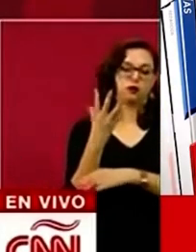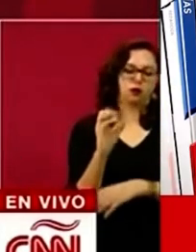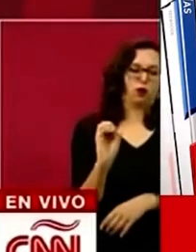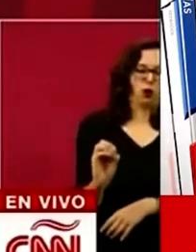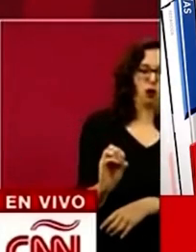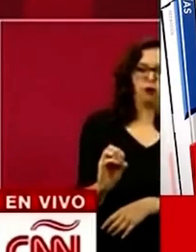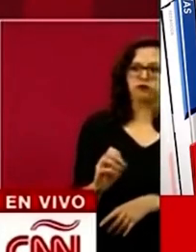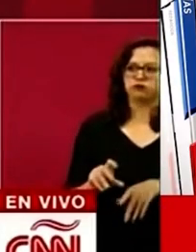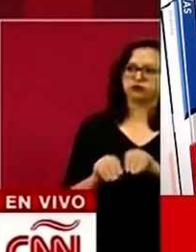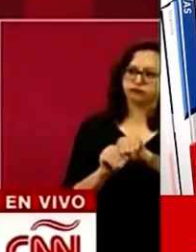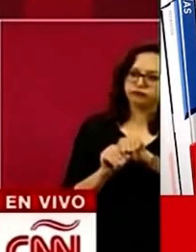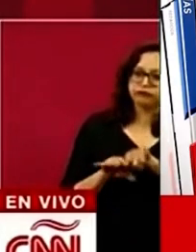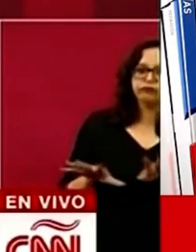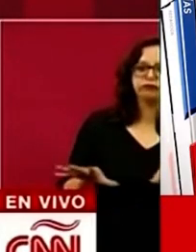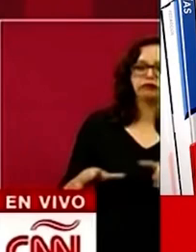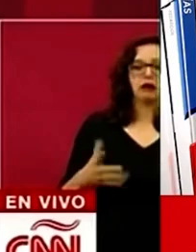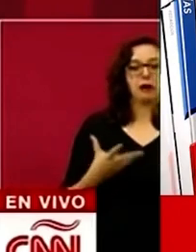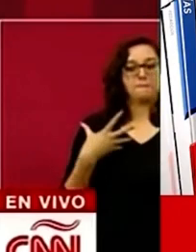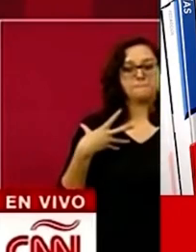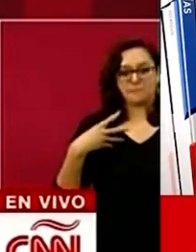Muy contagiosa,